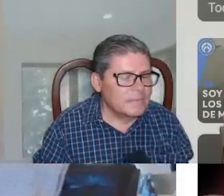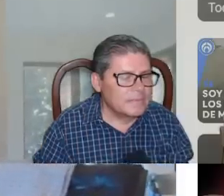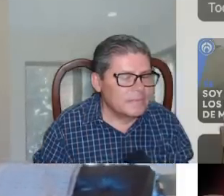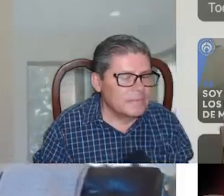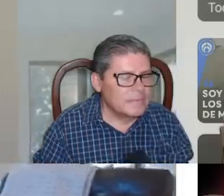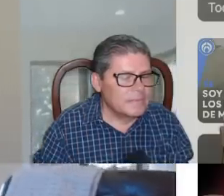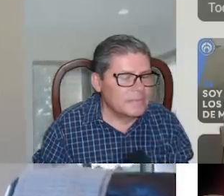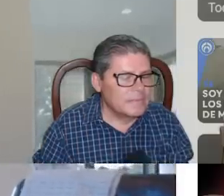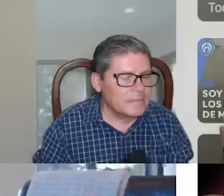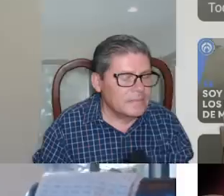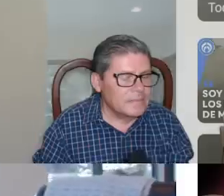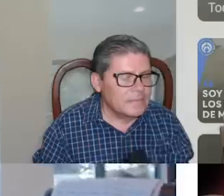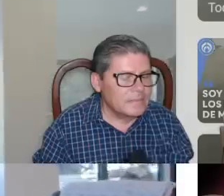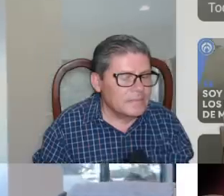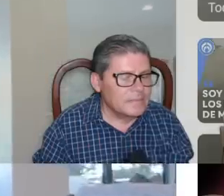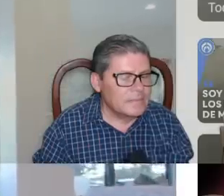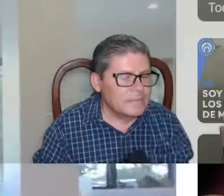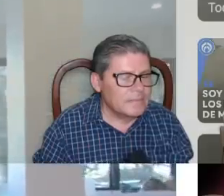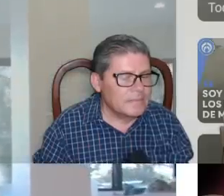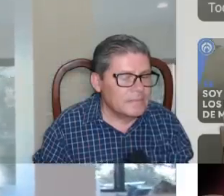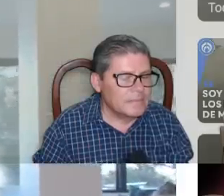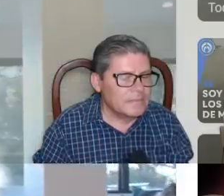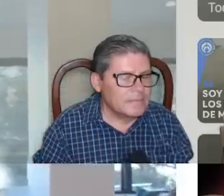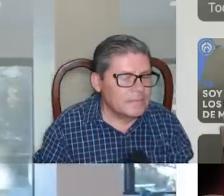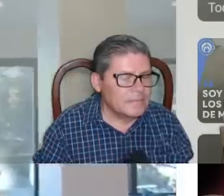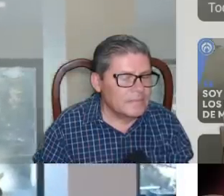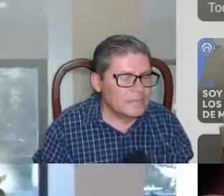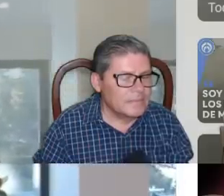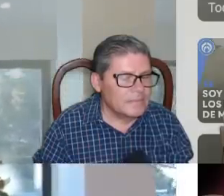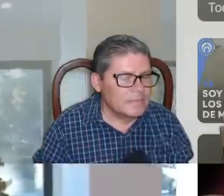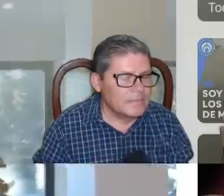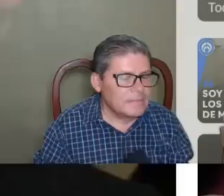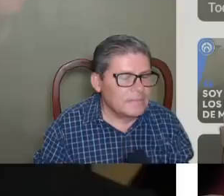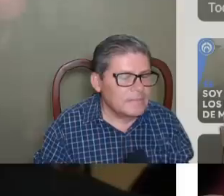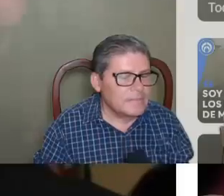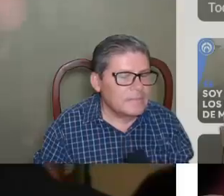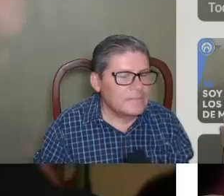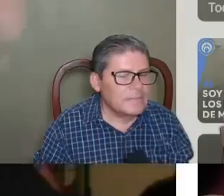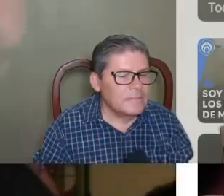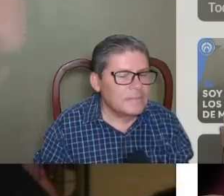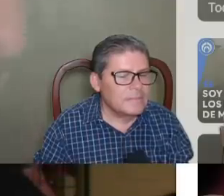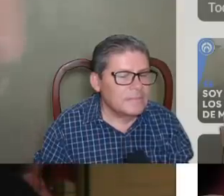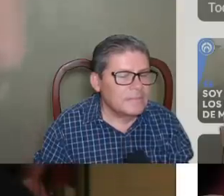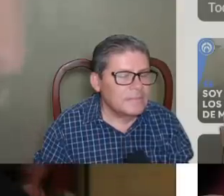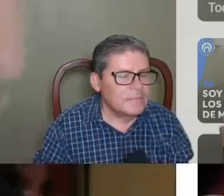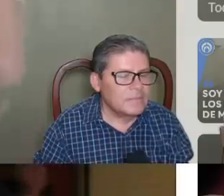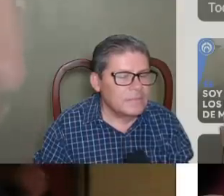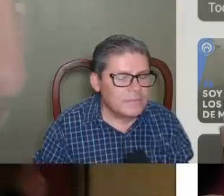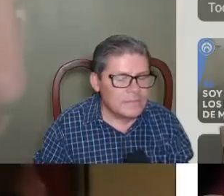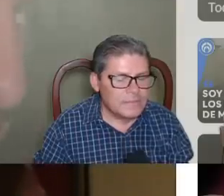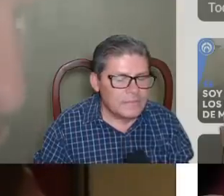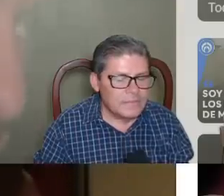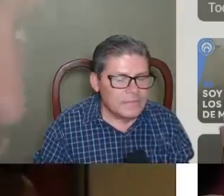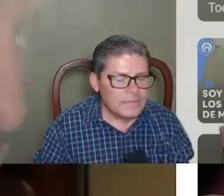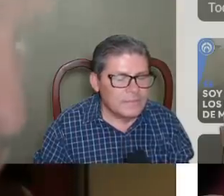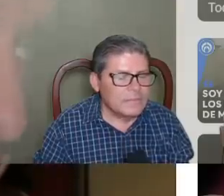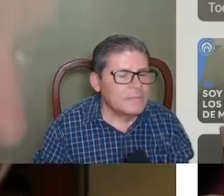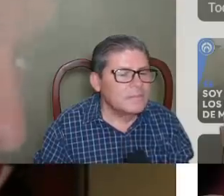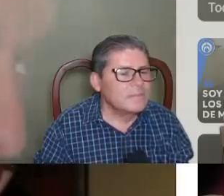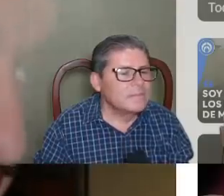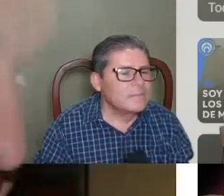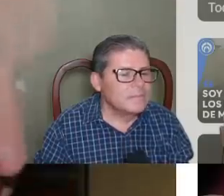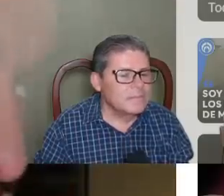en Miami, los reporteros José María Irujo y Joaquín Gil detallan que el abogado de Peña Nieto